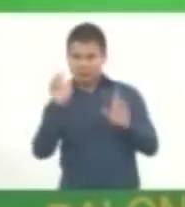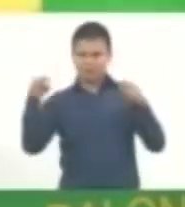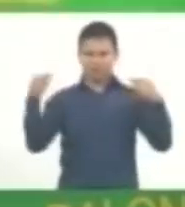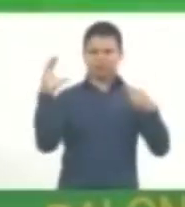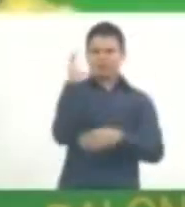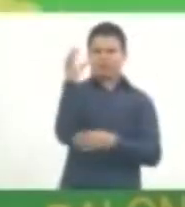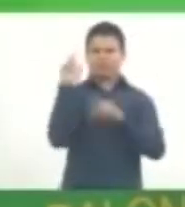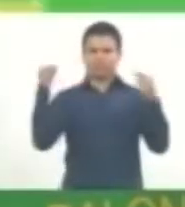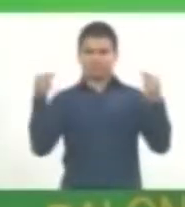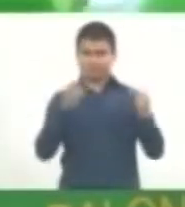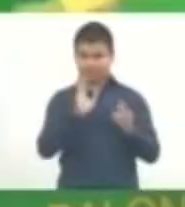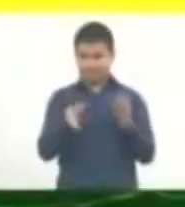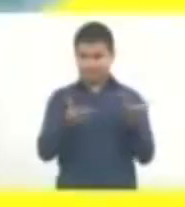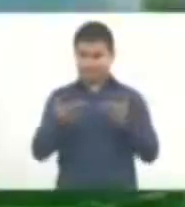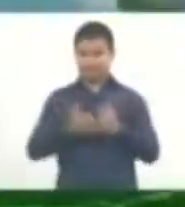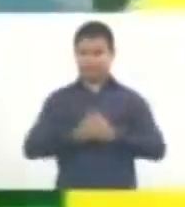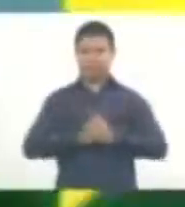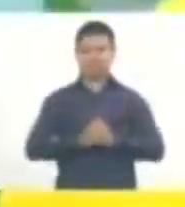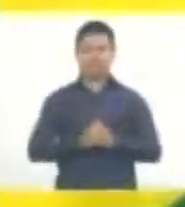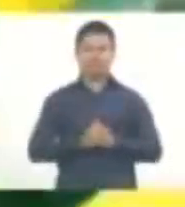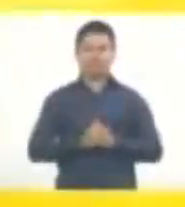tricolor. Ya volvemos.